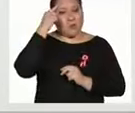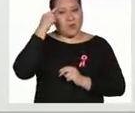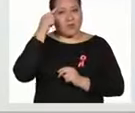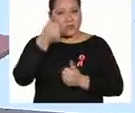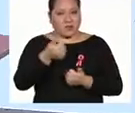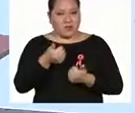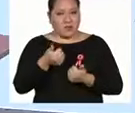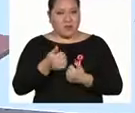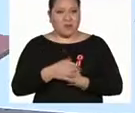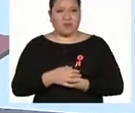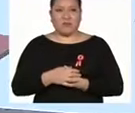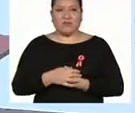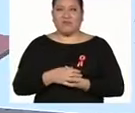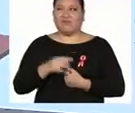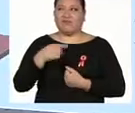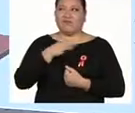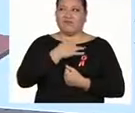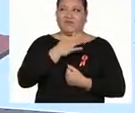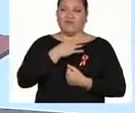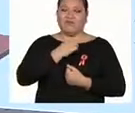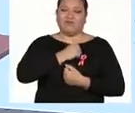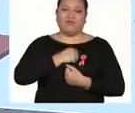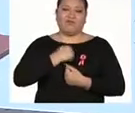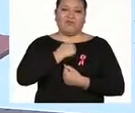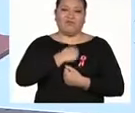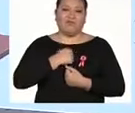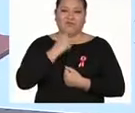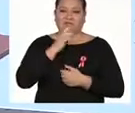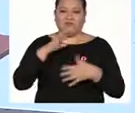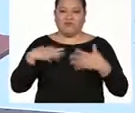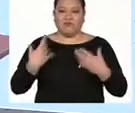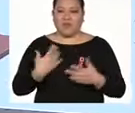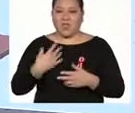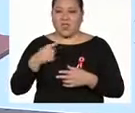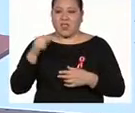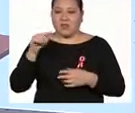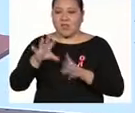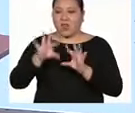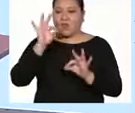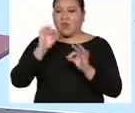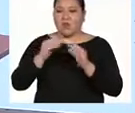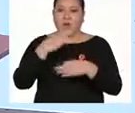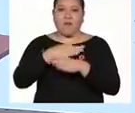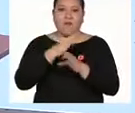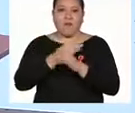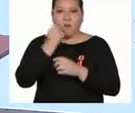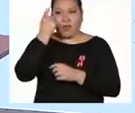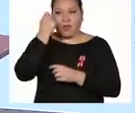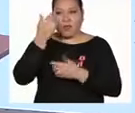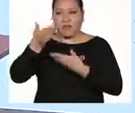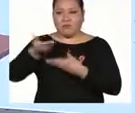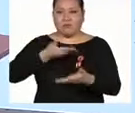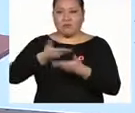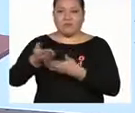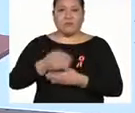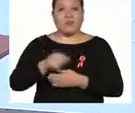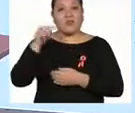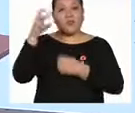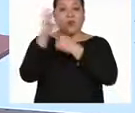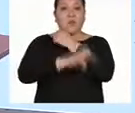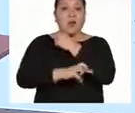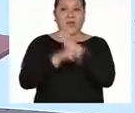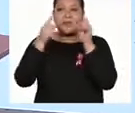situación agradable? Me da un poco de pena que no puedan encontrar un espacio para entenderse. Pienso que al ser un país tan rico y